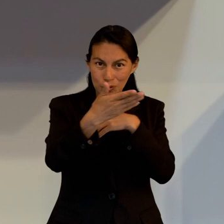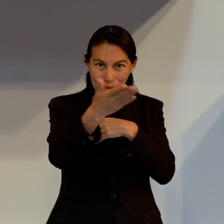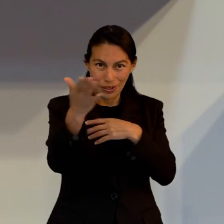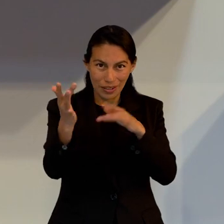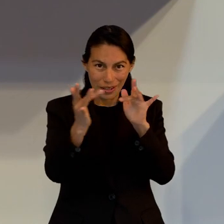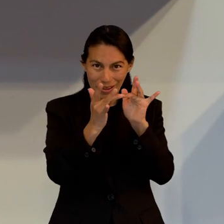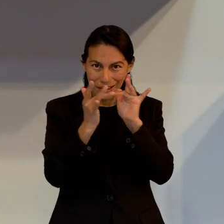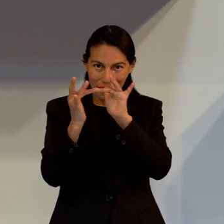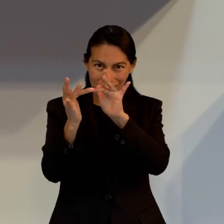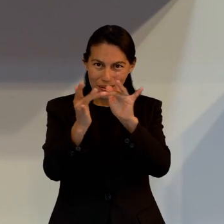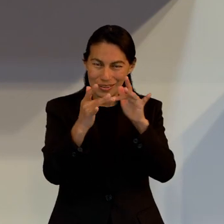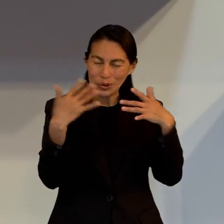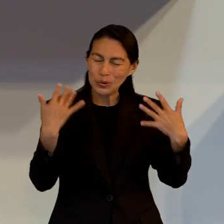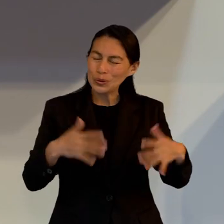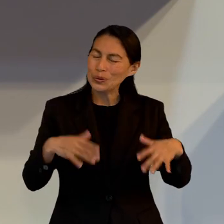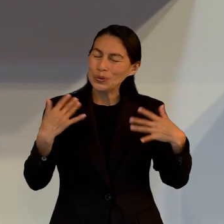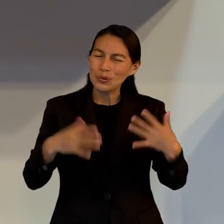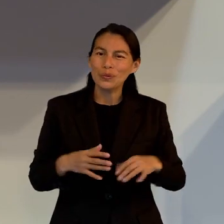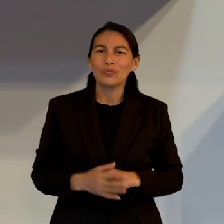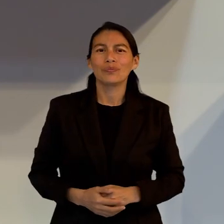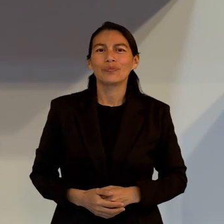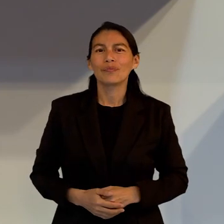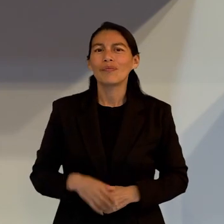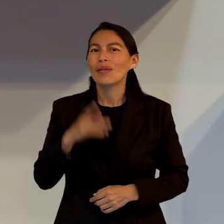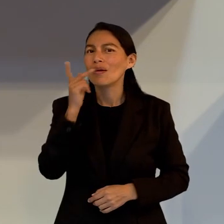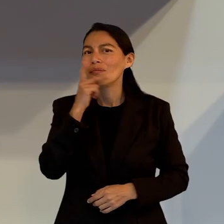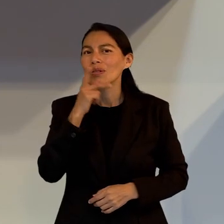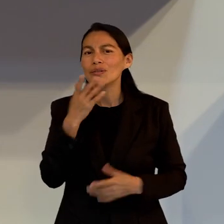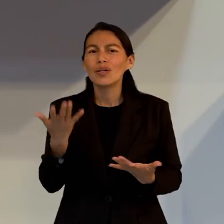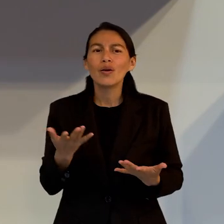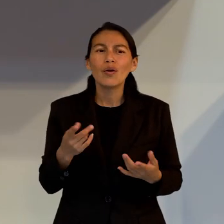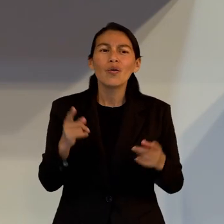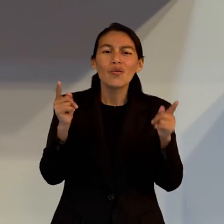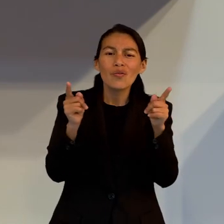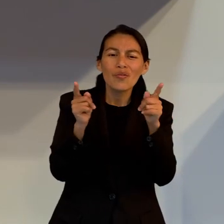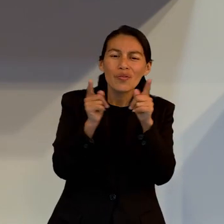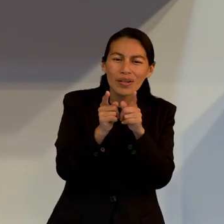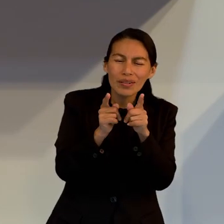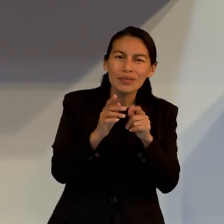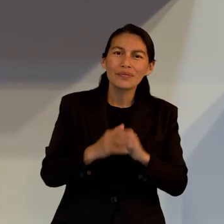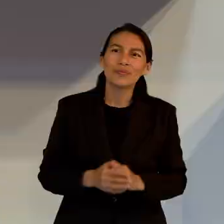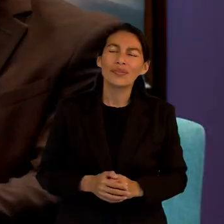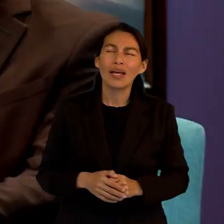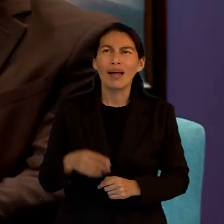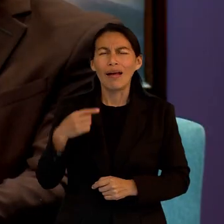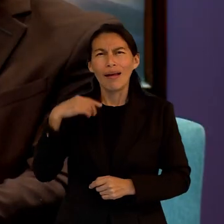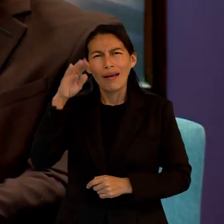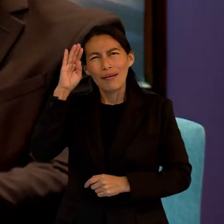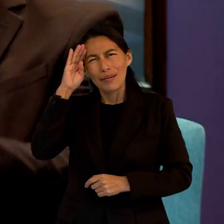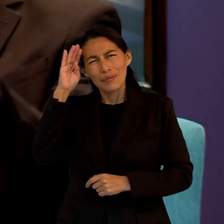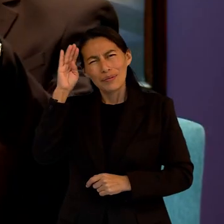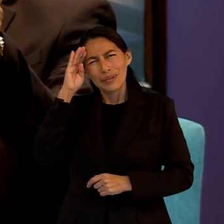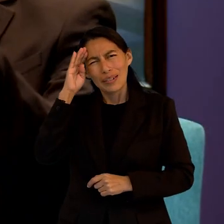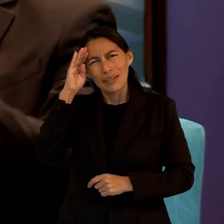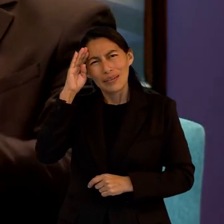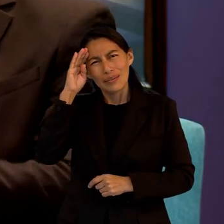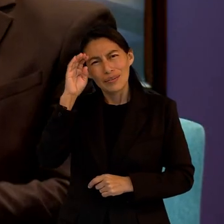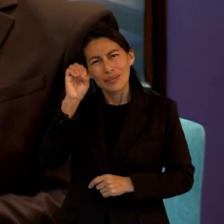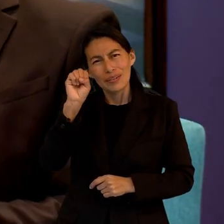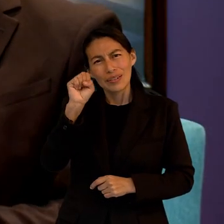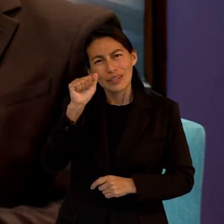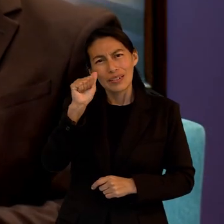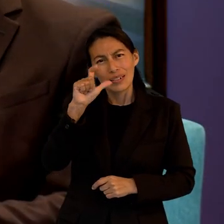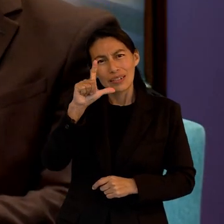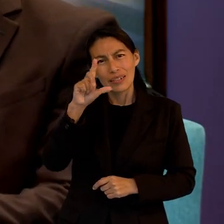acompañan en la red social pastor hair en una frase yo creo que me quedé pensando en el